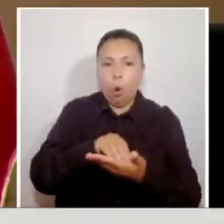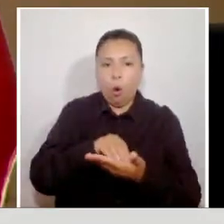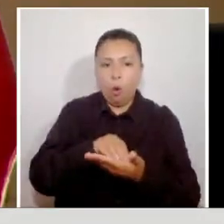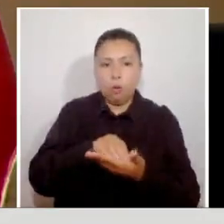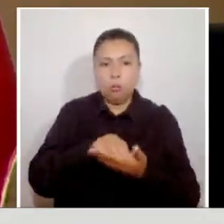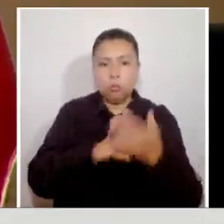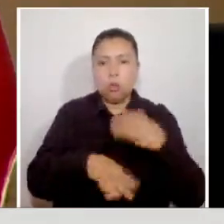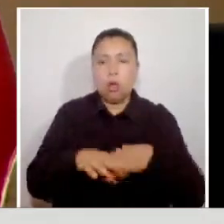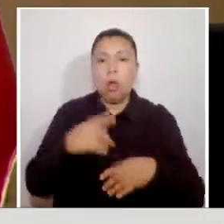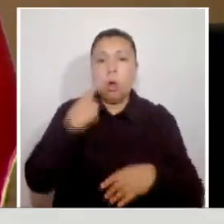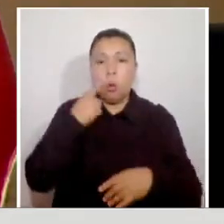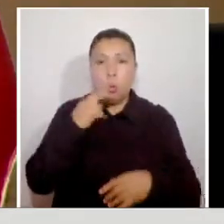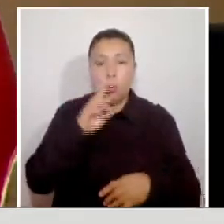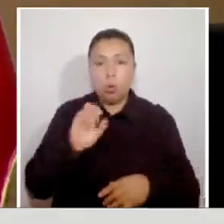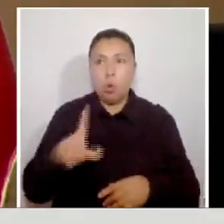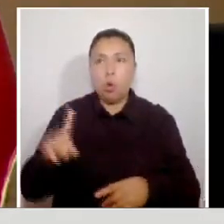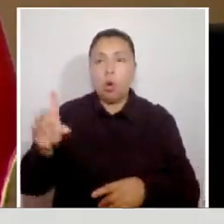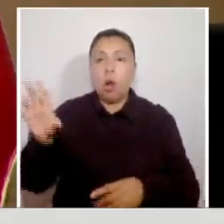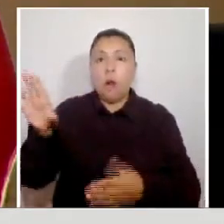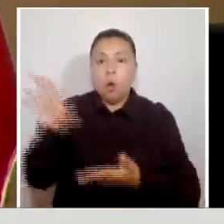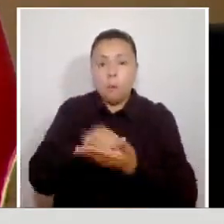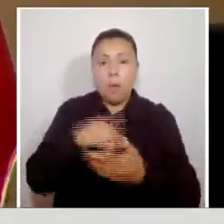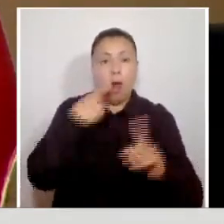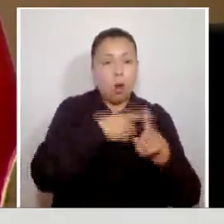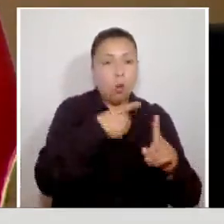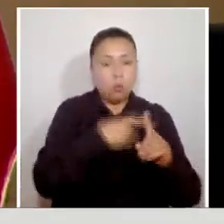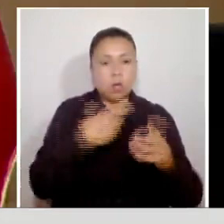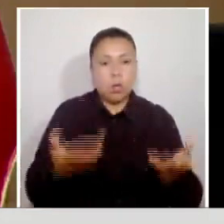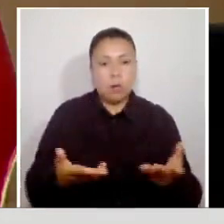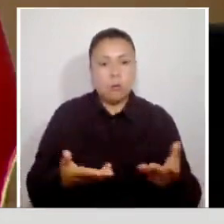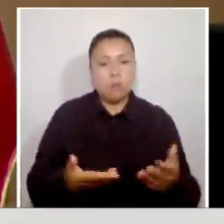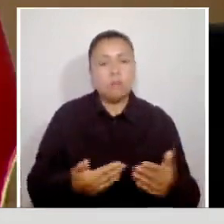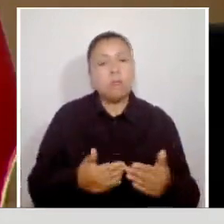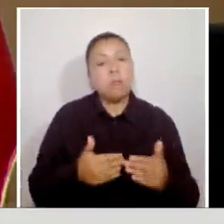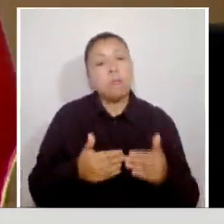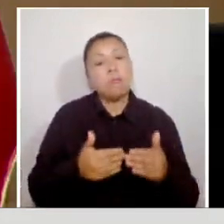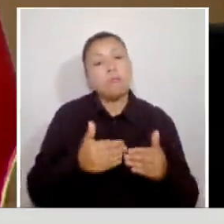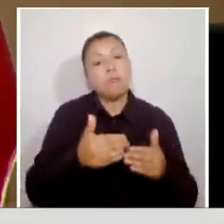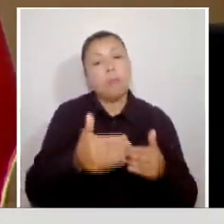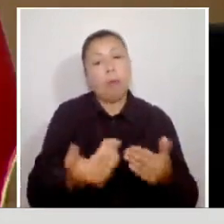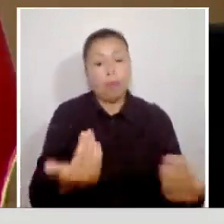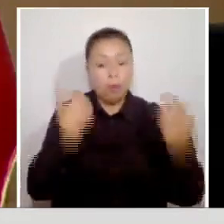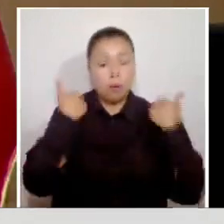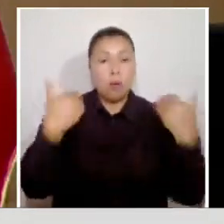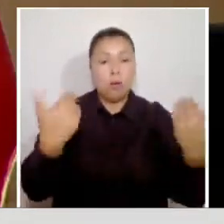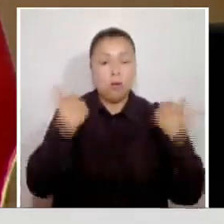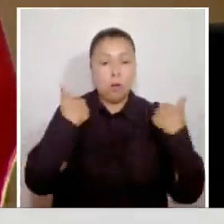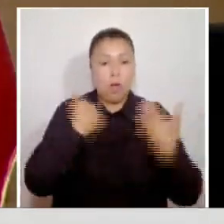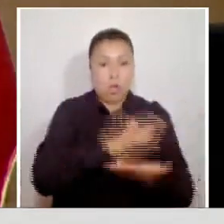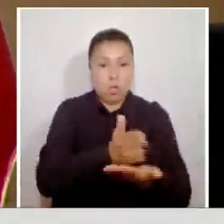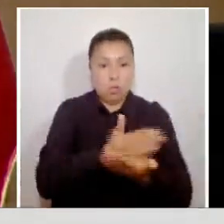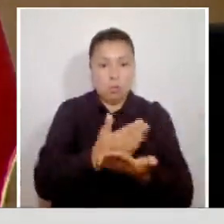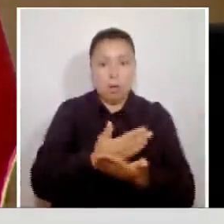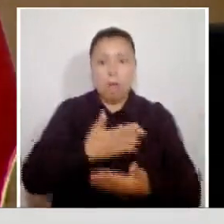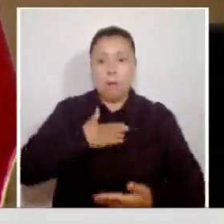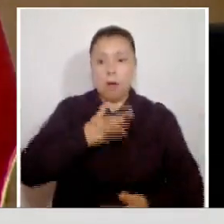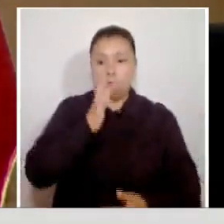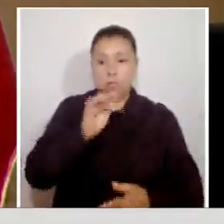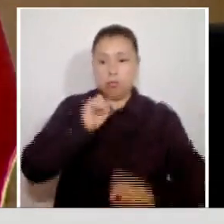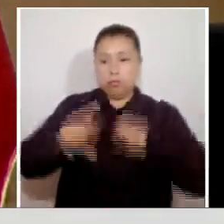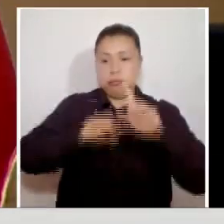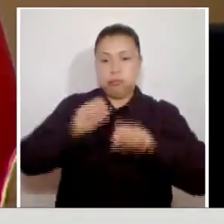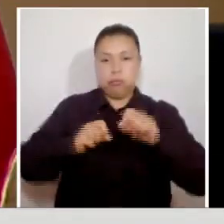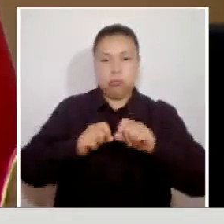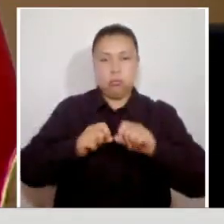masculinos positivos al tiempo que entrenan y se preparan para poder defenderse a sí mismo y a